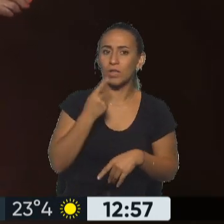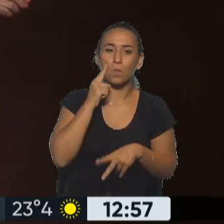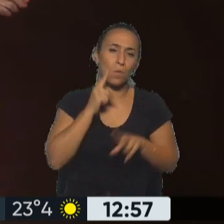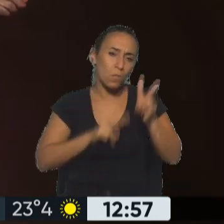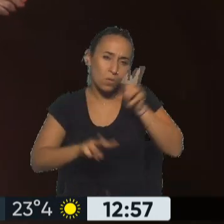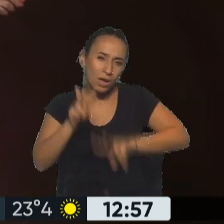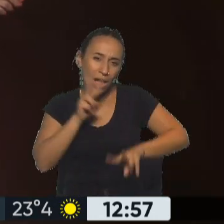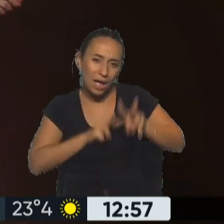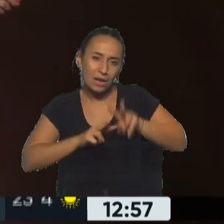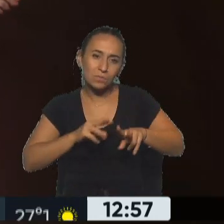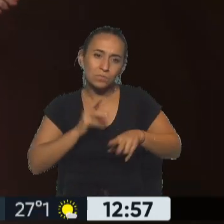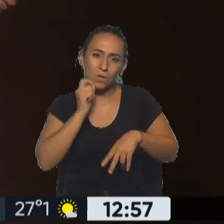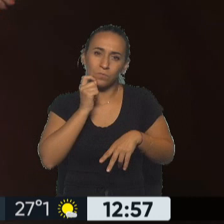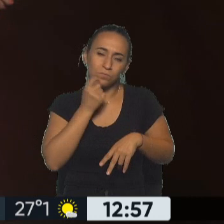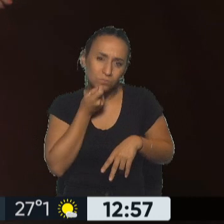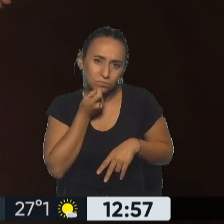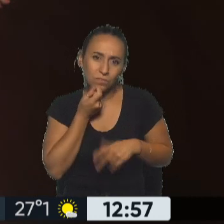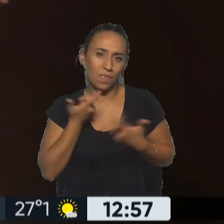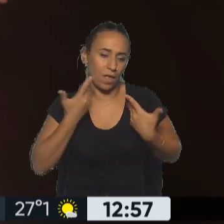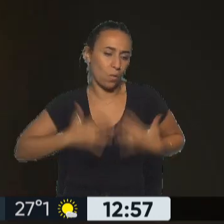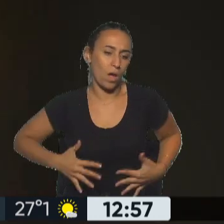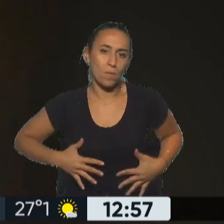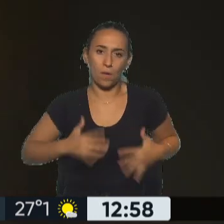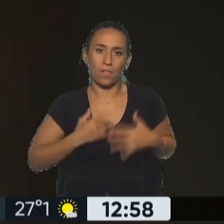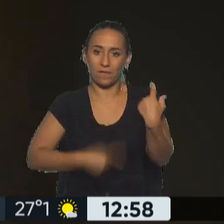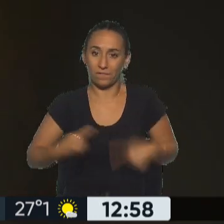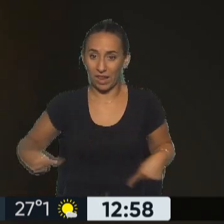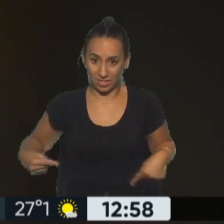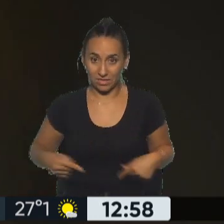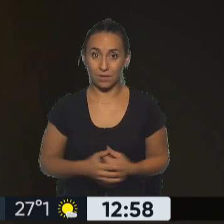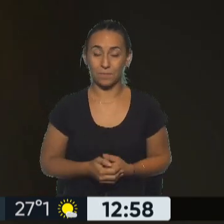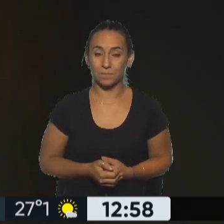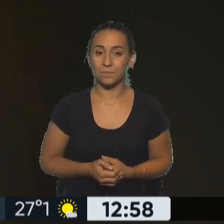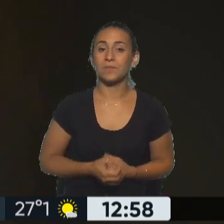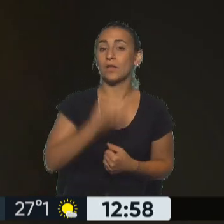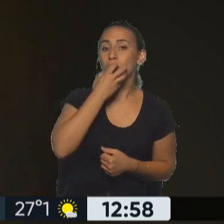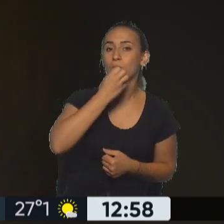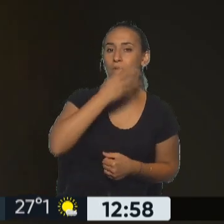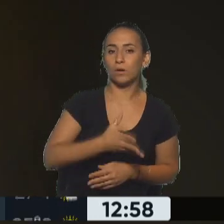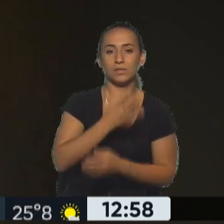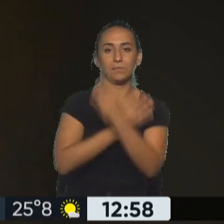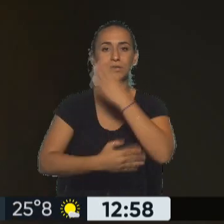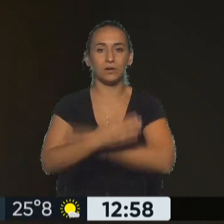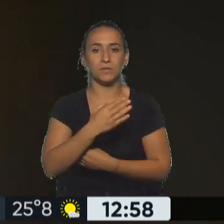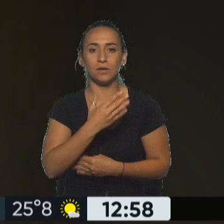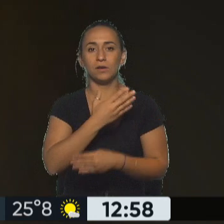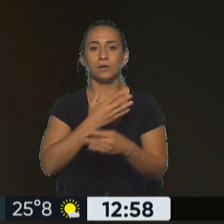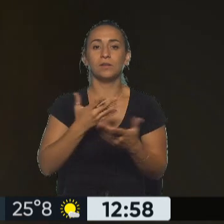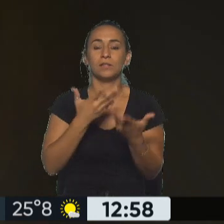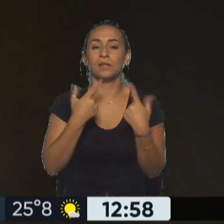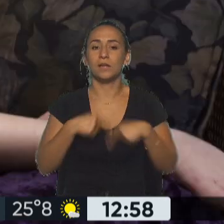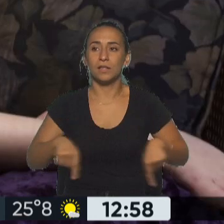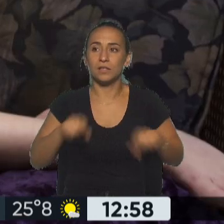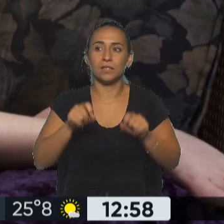exploración gozosa de la diversidad corporal, de la hermosura, belleza, discapacidad y diversidad corporal. En